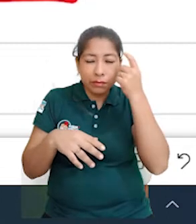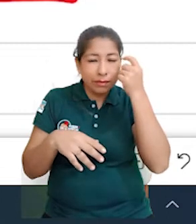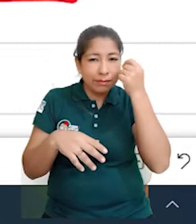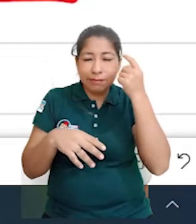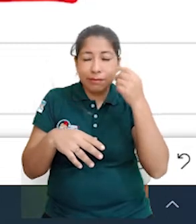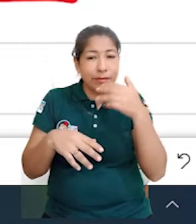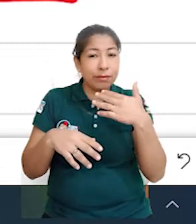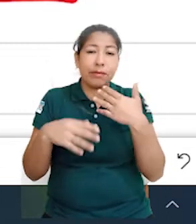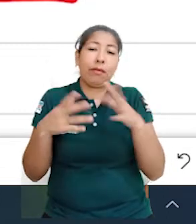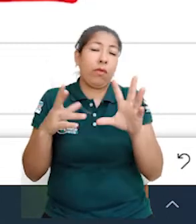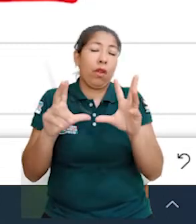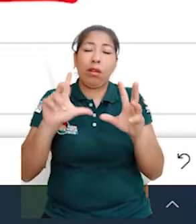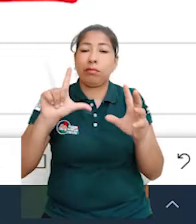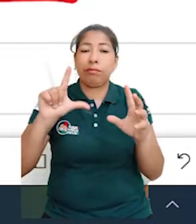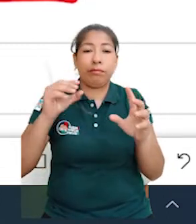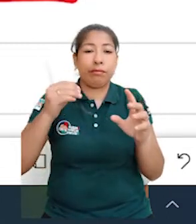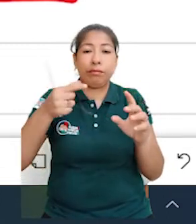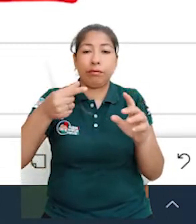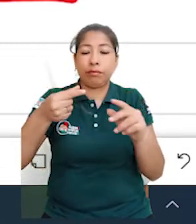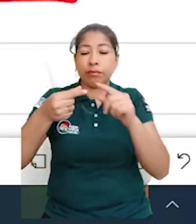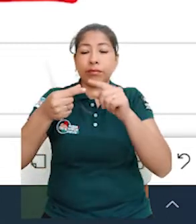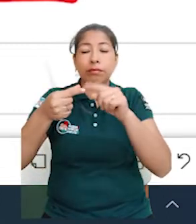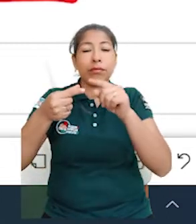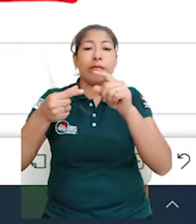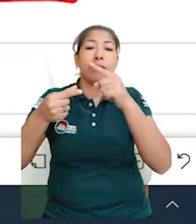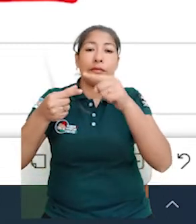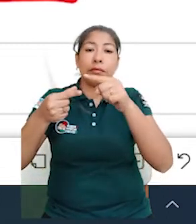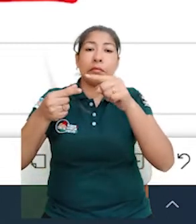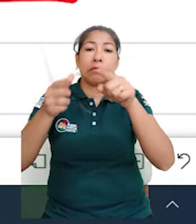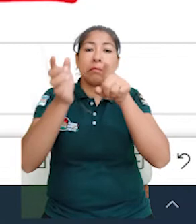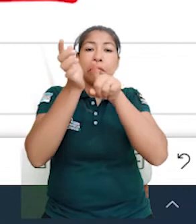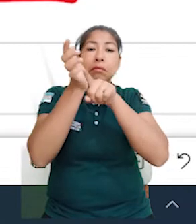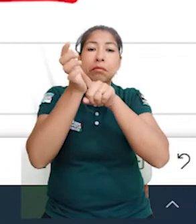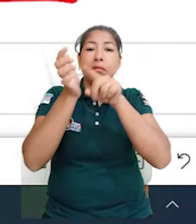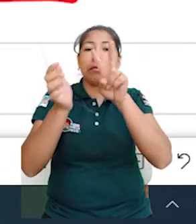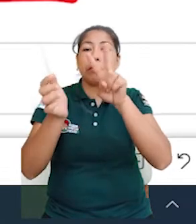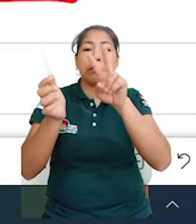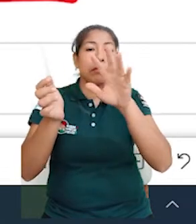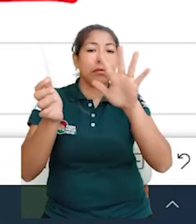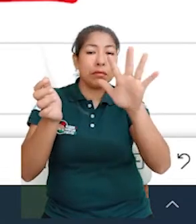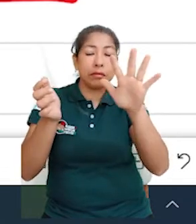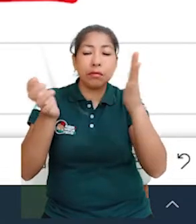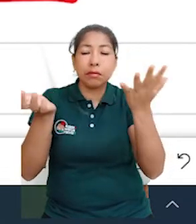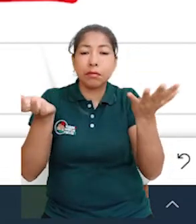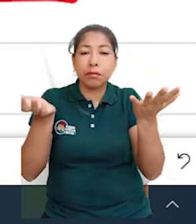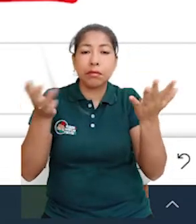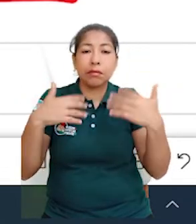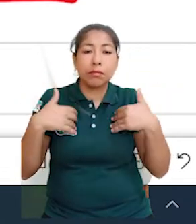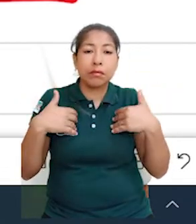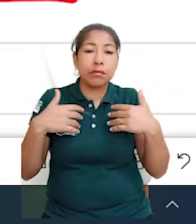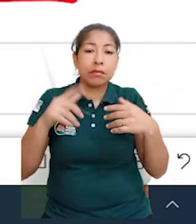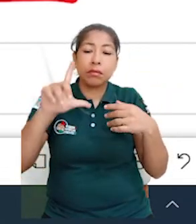primer logaritmo tenemos un argumento x, es decir que acá al ser reemplazado por el valor